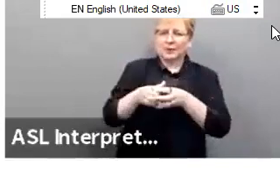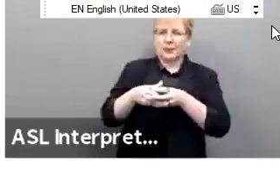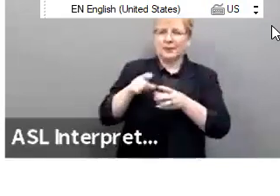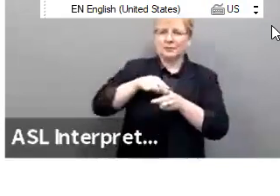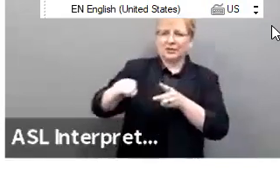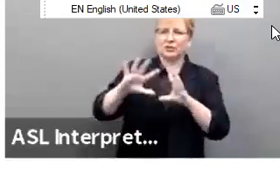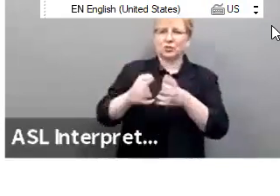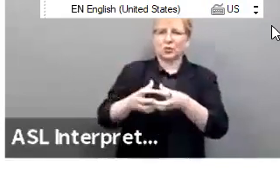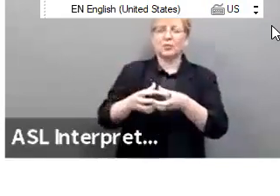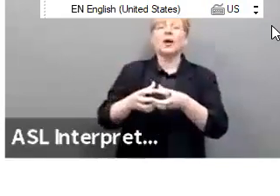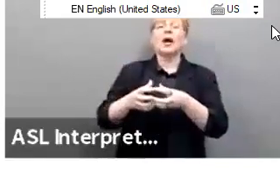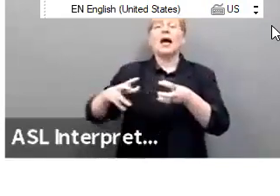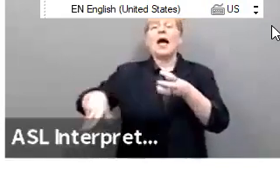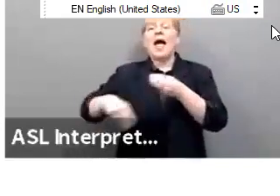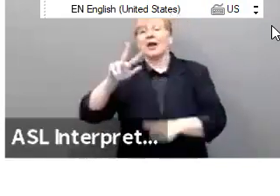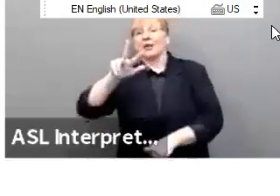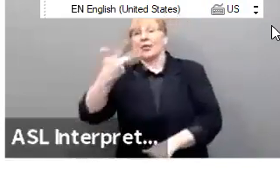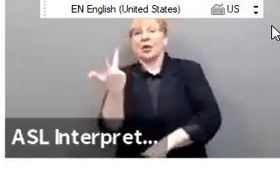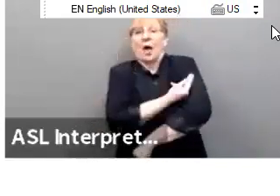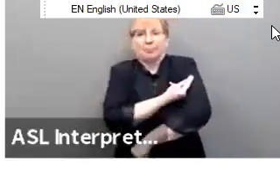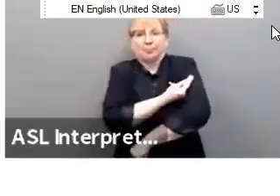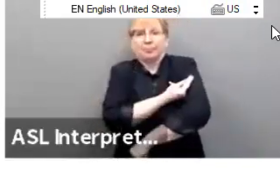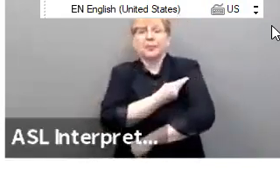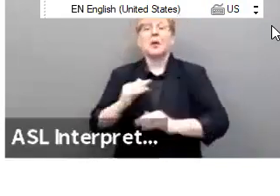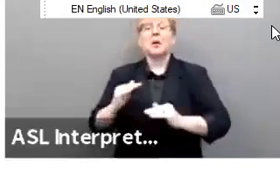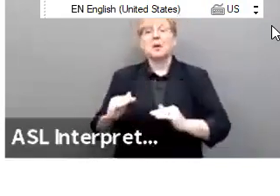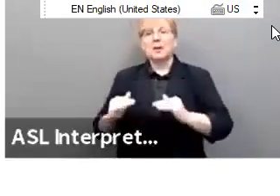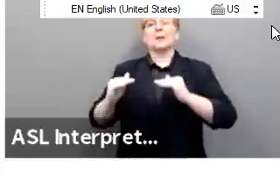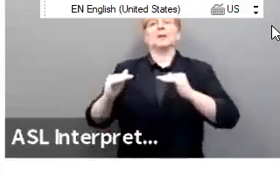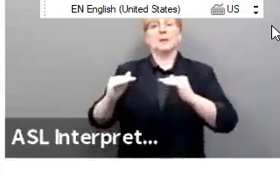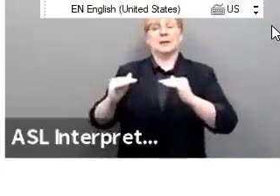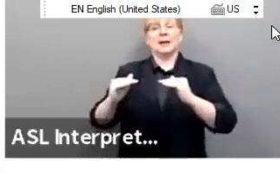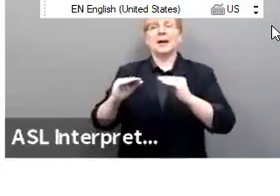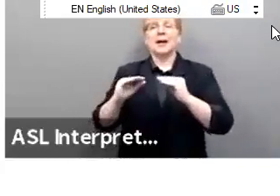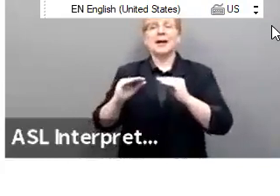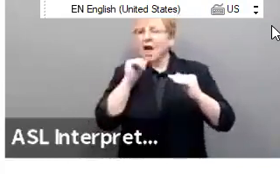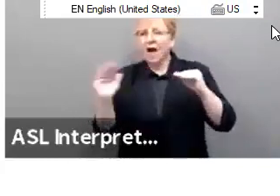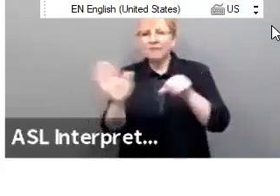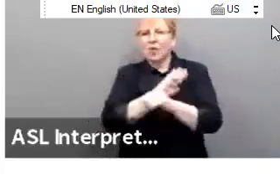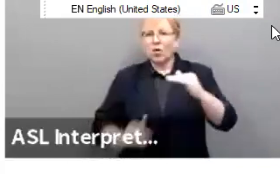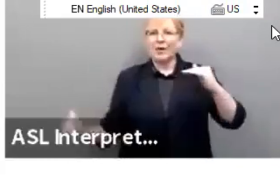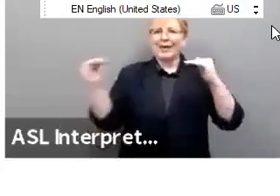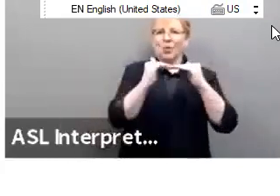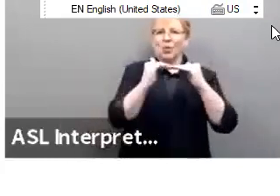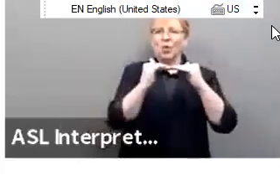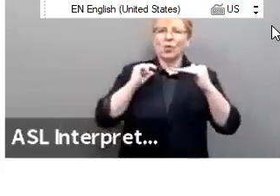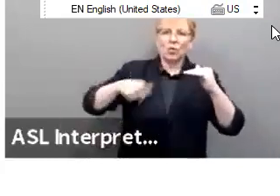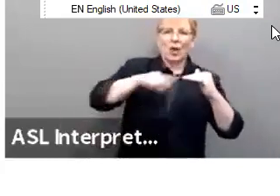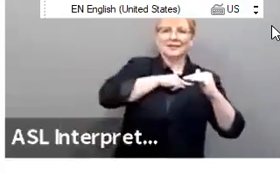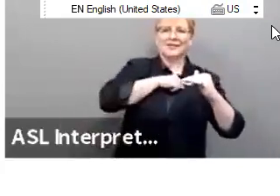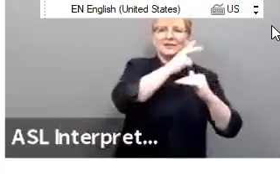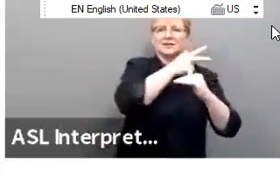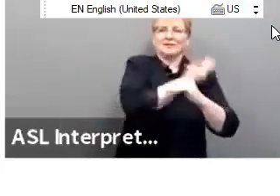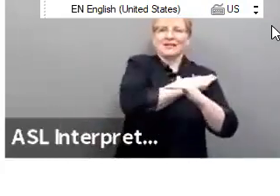que las personas que tienen estos trastornos muestra que una tercera inyección realmente aumenta su inmunidad. A lo mejor no